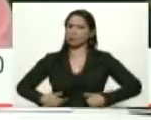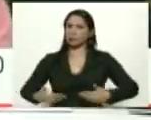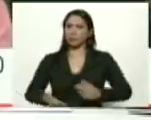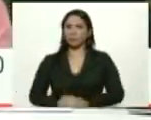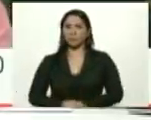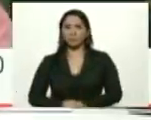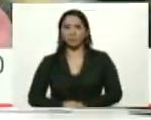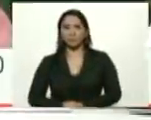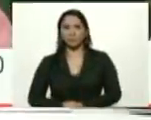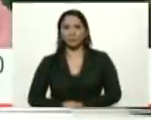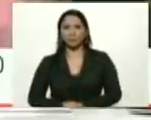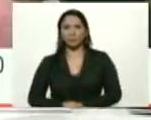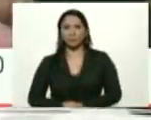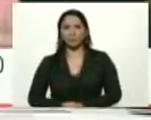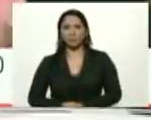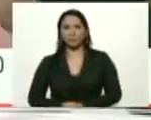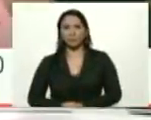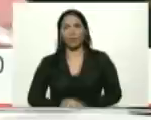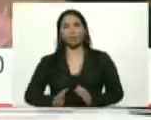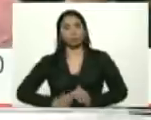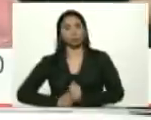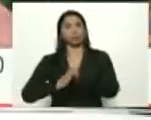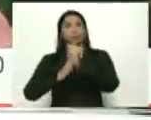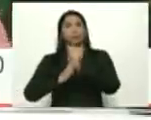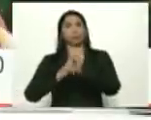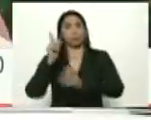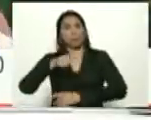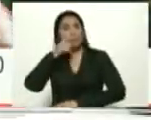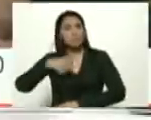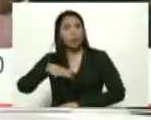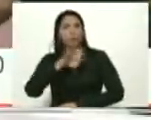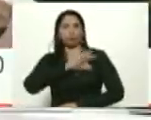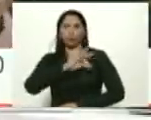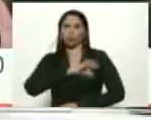Bolivariana. Y ahí está en el liderazgo civil, social, político.